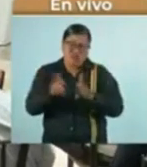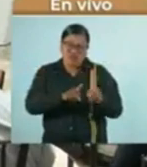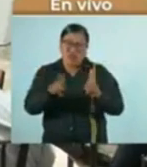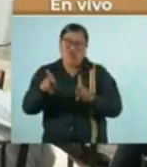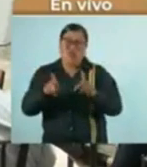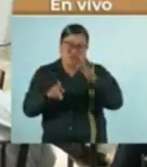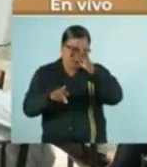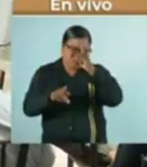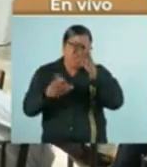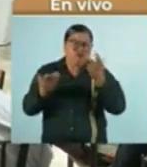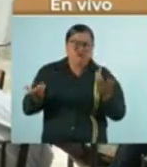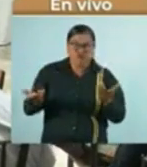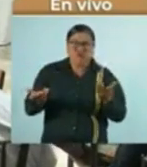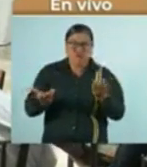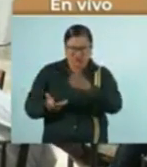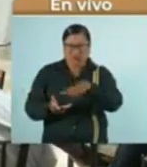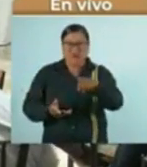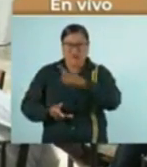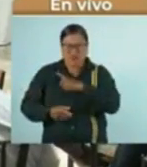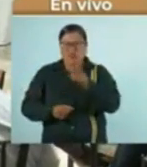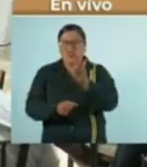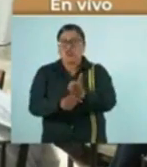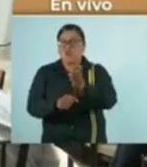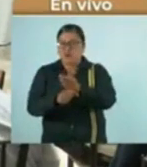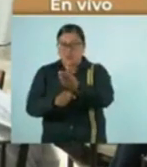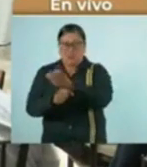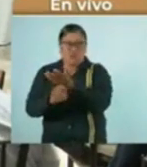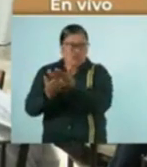intermediarios, ¿no? Yo invito